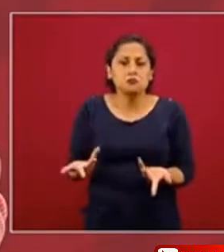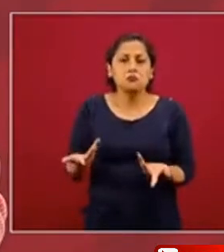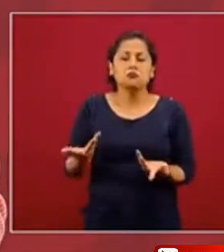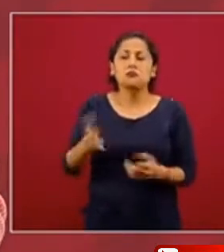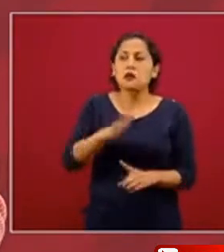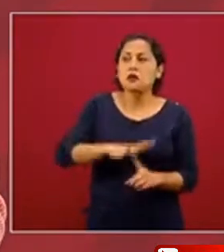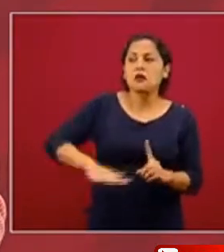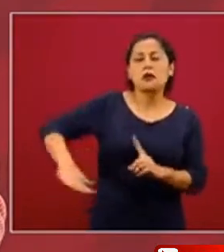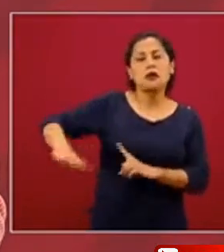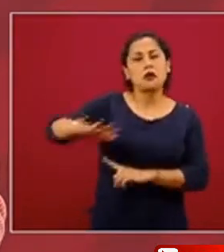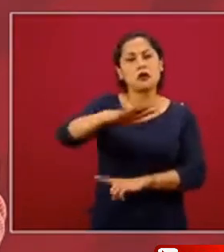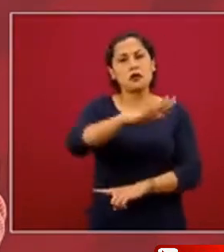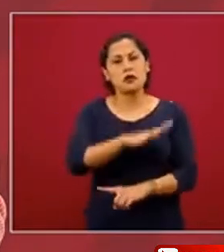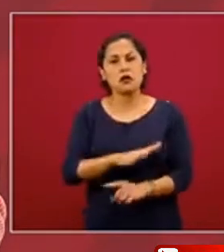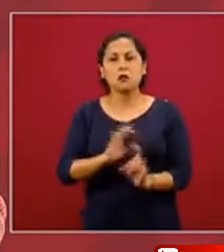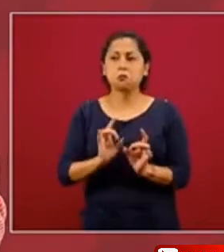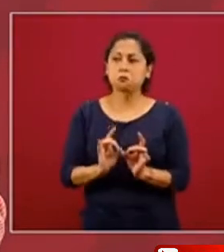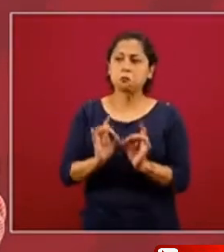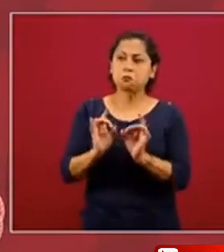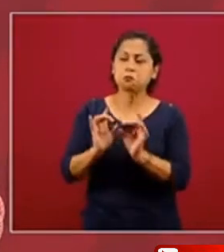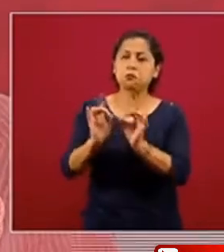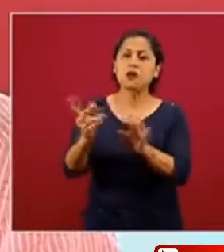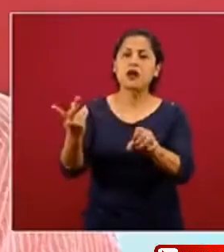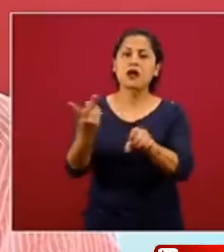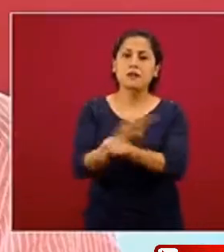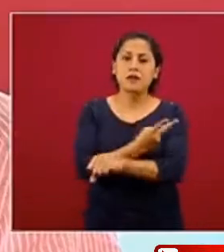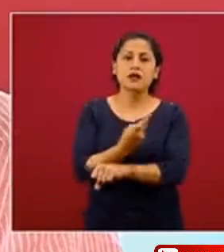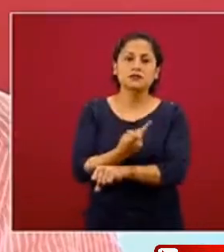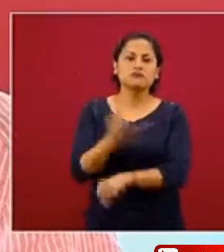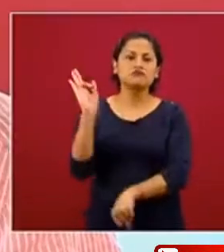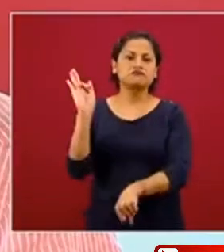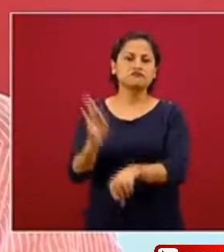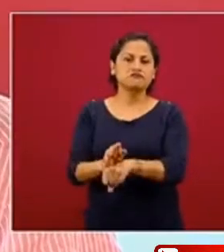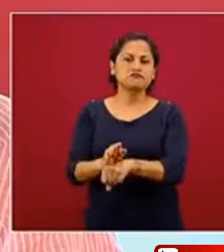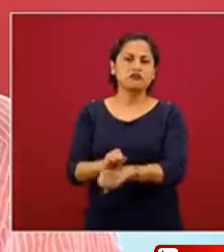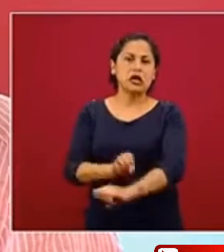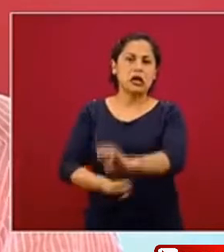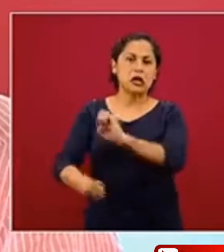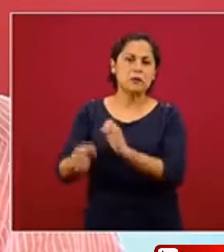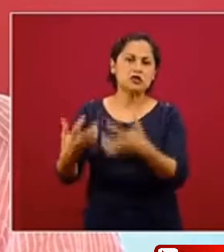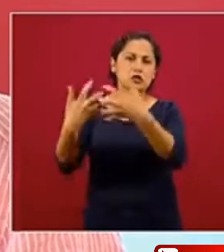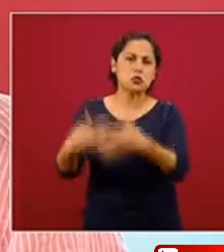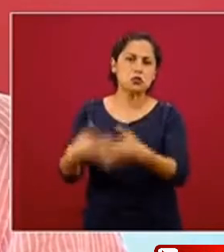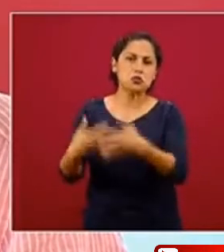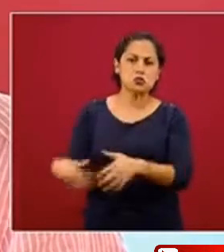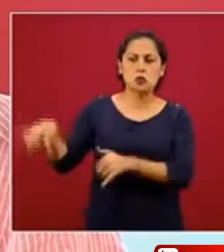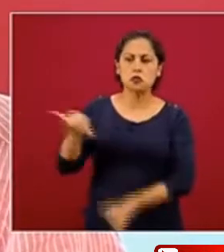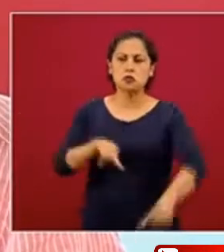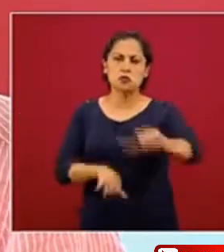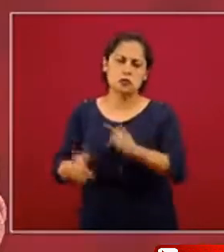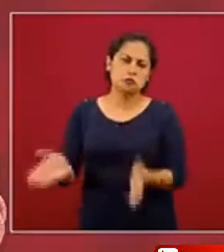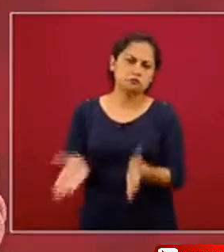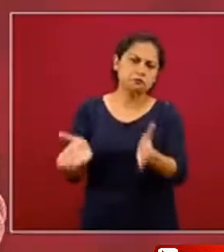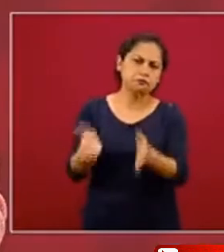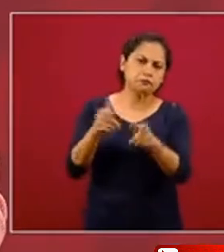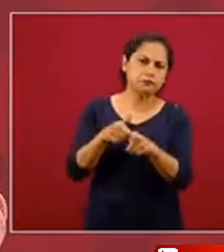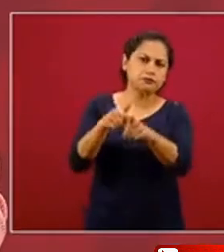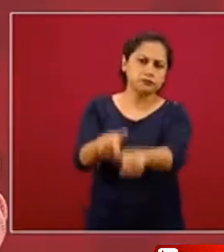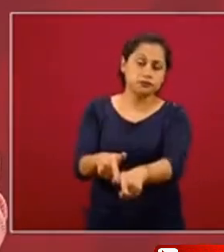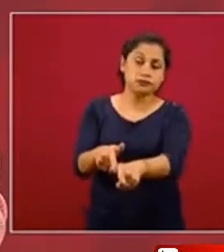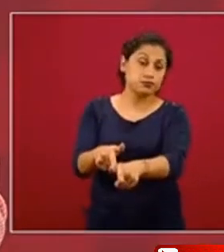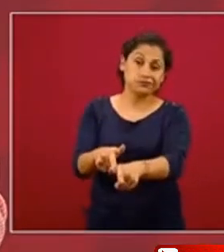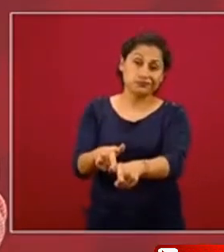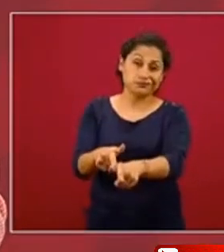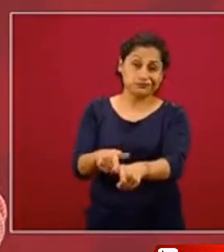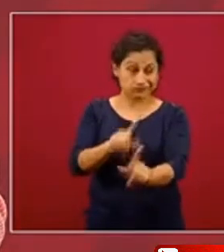desarrollado para favorecer los negocios de estos productos y no para favorecer la salud. Y desde